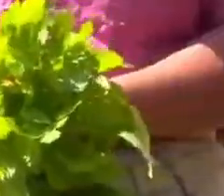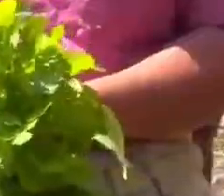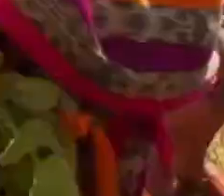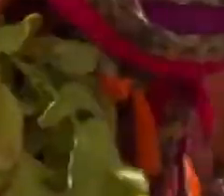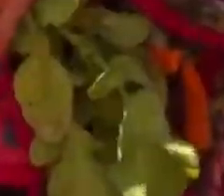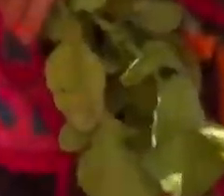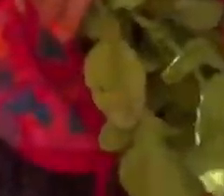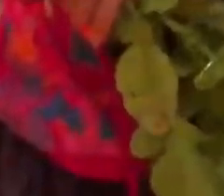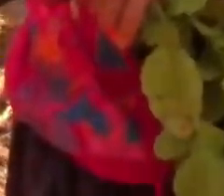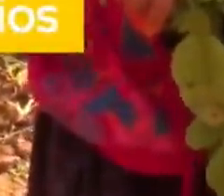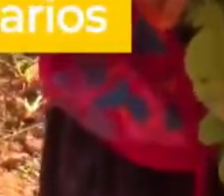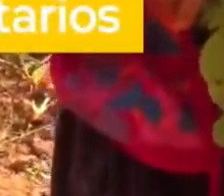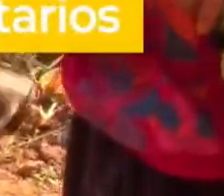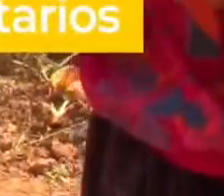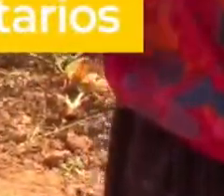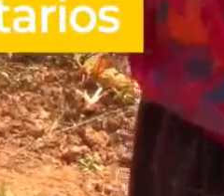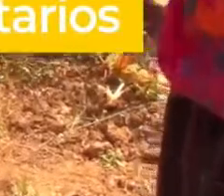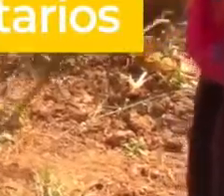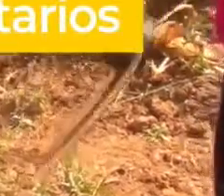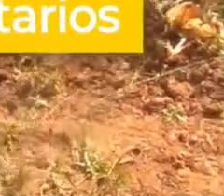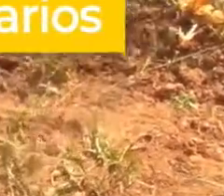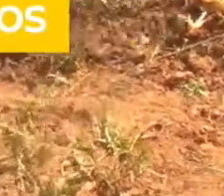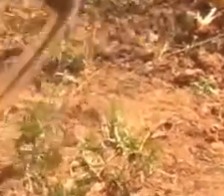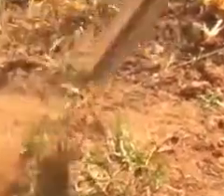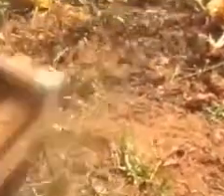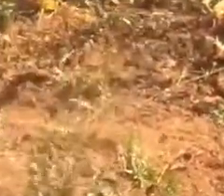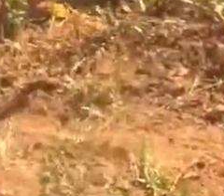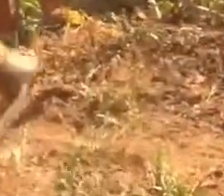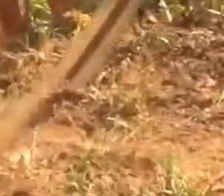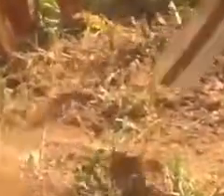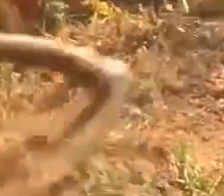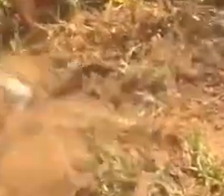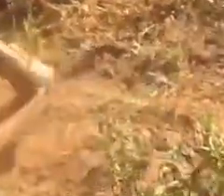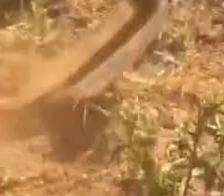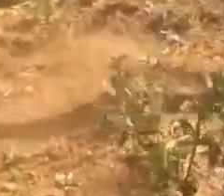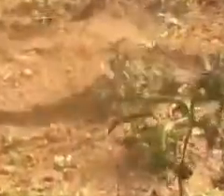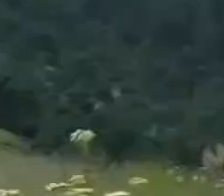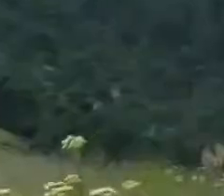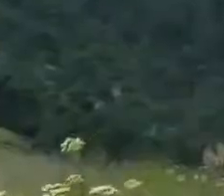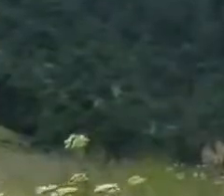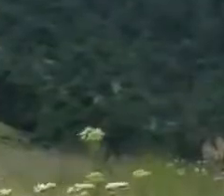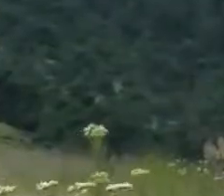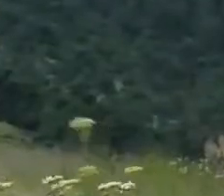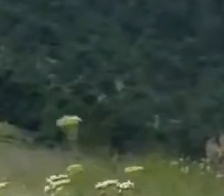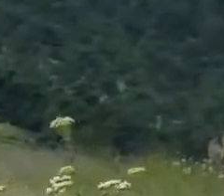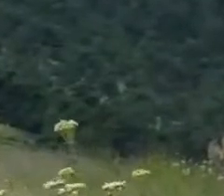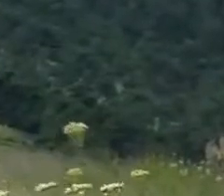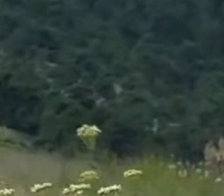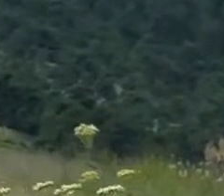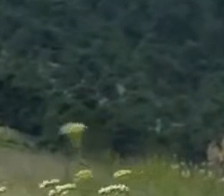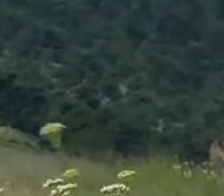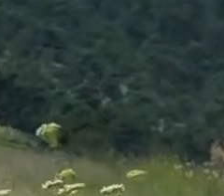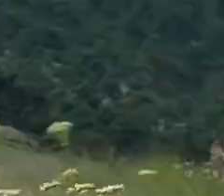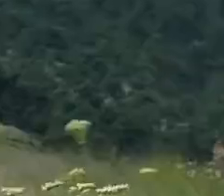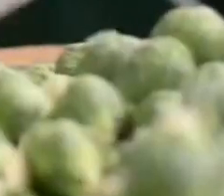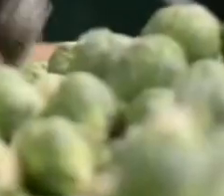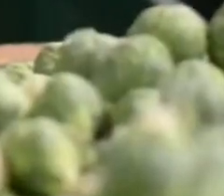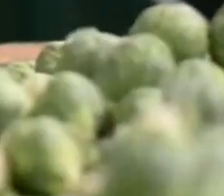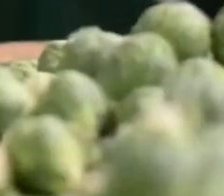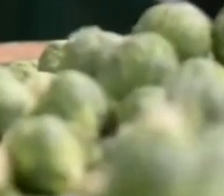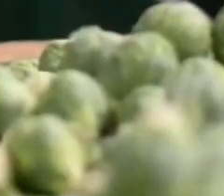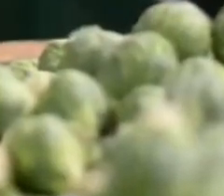la transformación de los sistemas agroalimentarios. Por esta razón, son un motor clave para erradicar el hambre y la